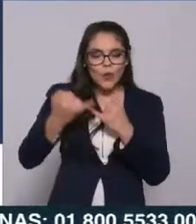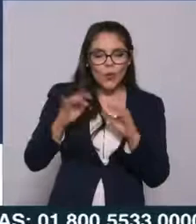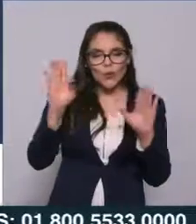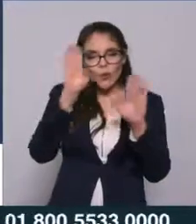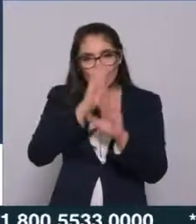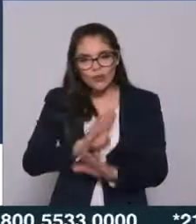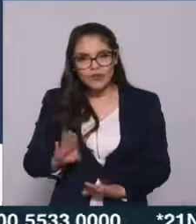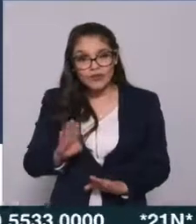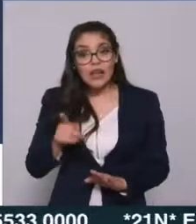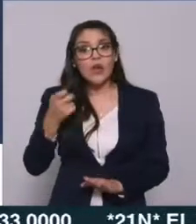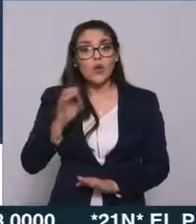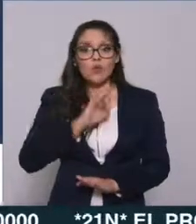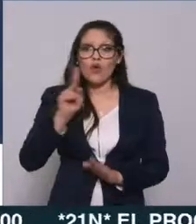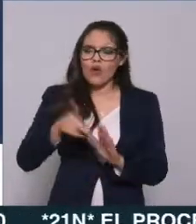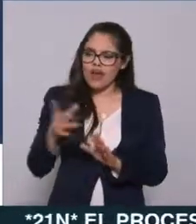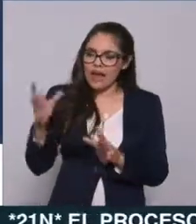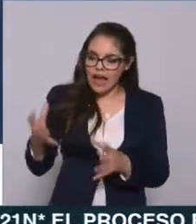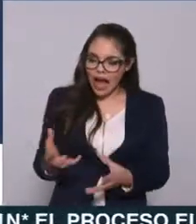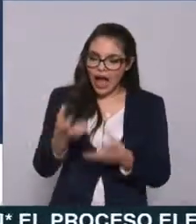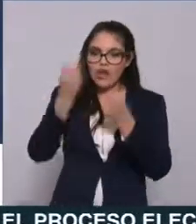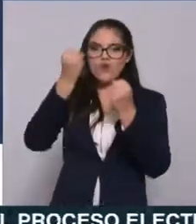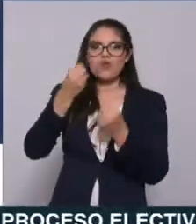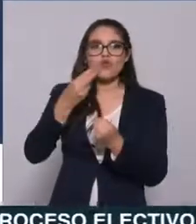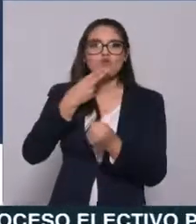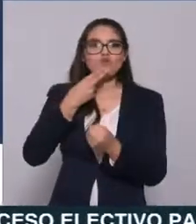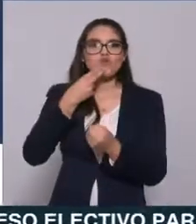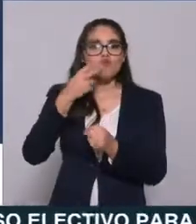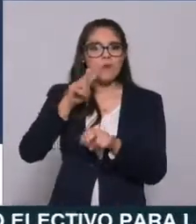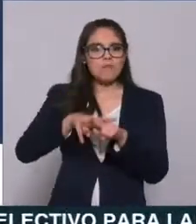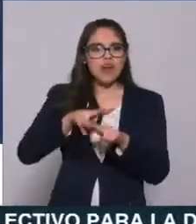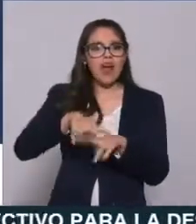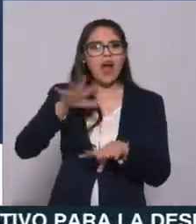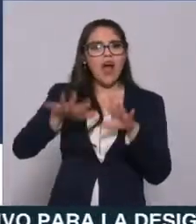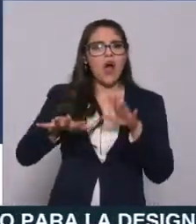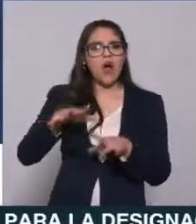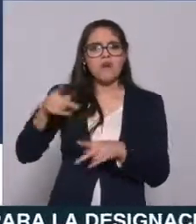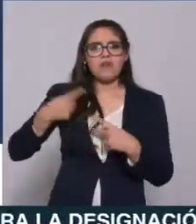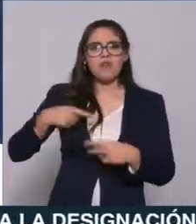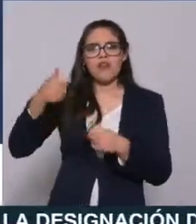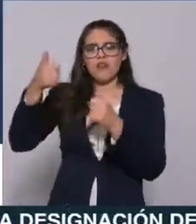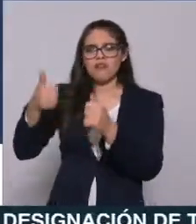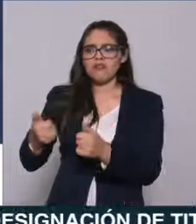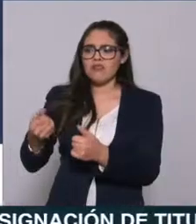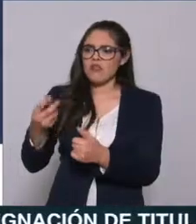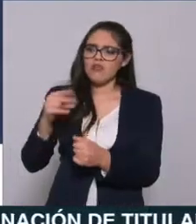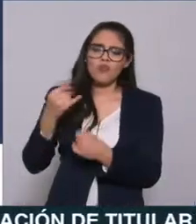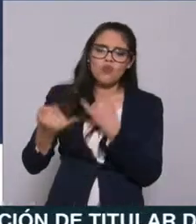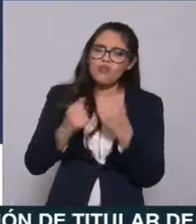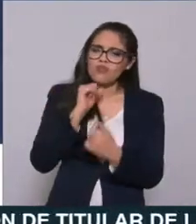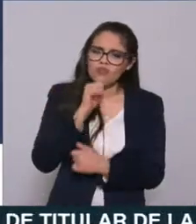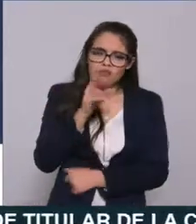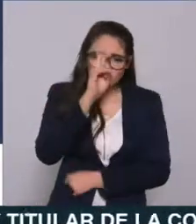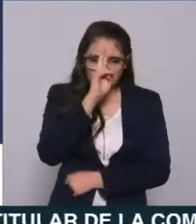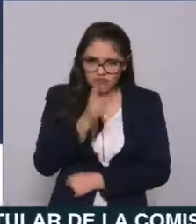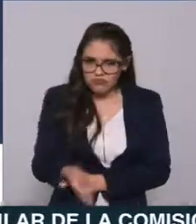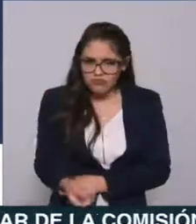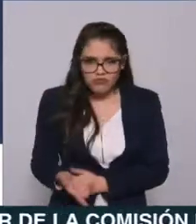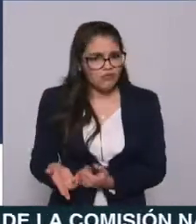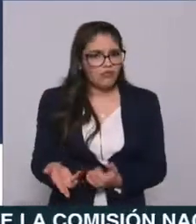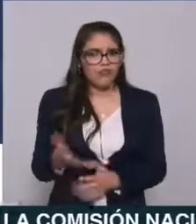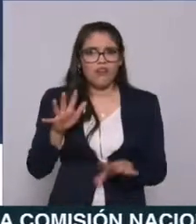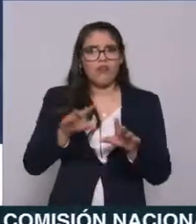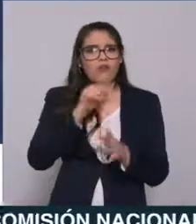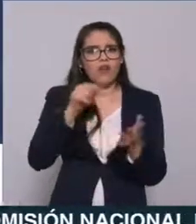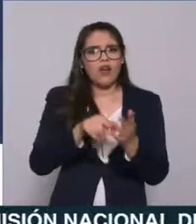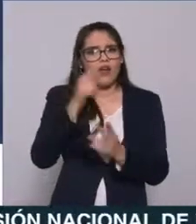que retomemos y rescatemos el parque de mi casa, porque hay personas que no nos dejan jugar. En el tema ambiental lo que buscan es sistemas de captación de